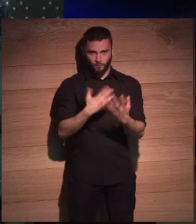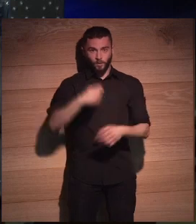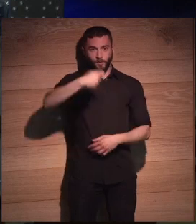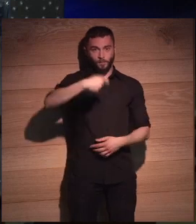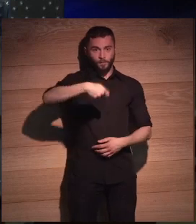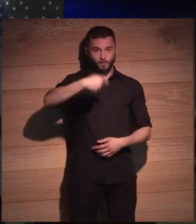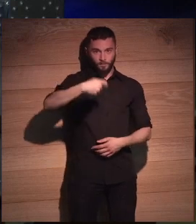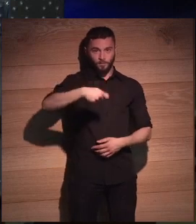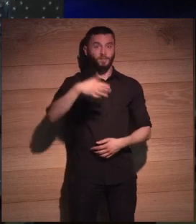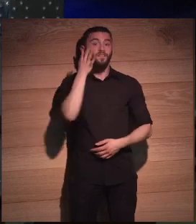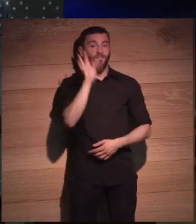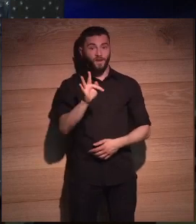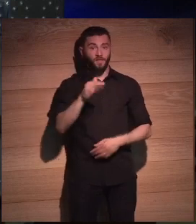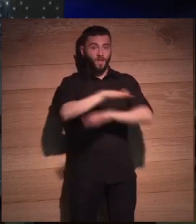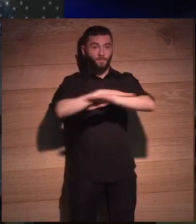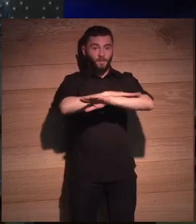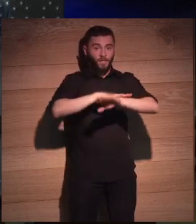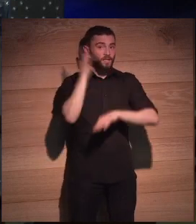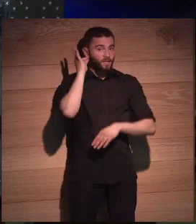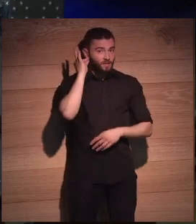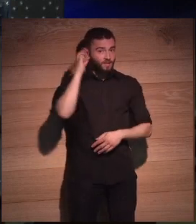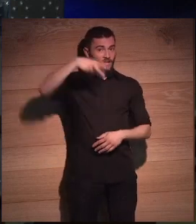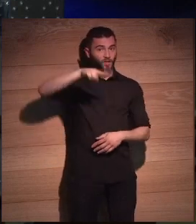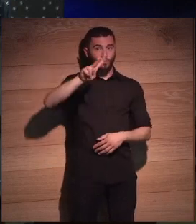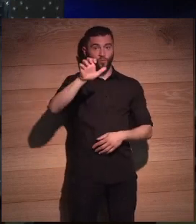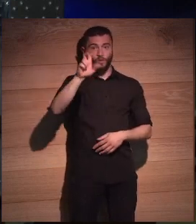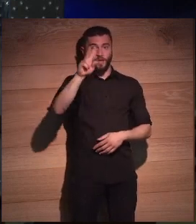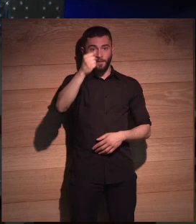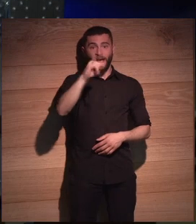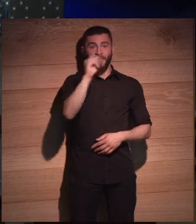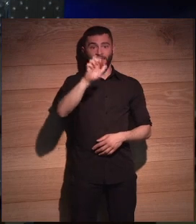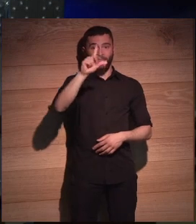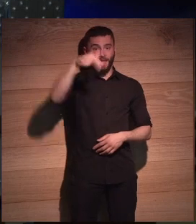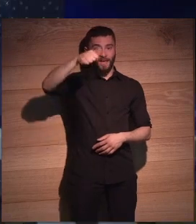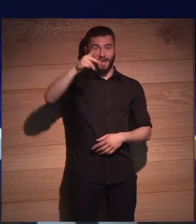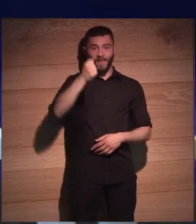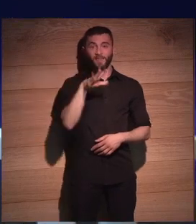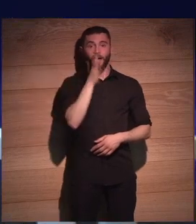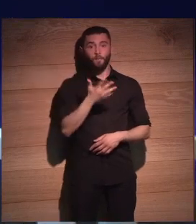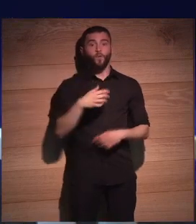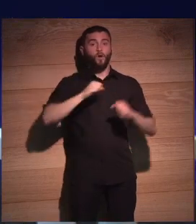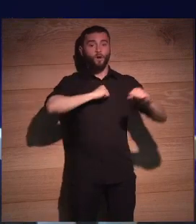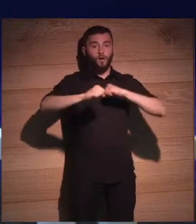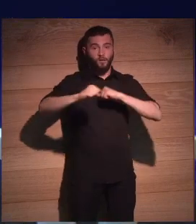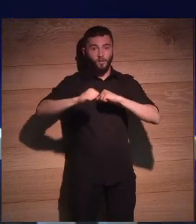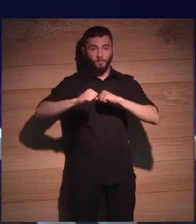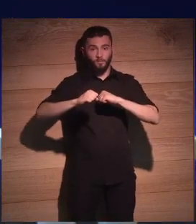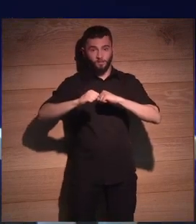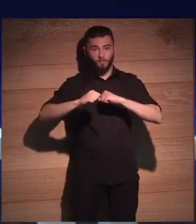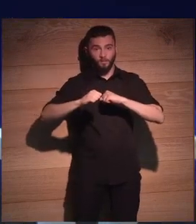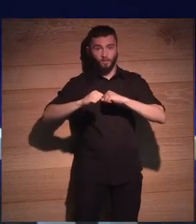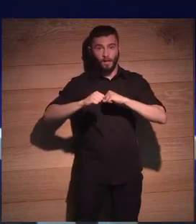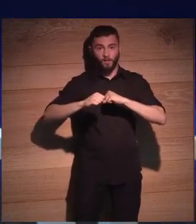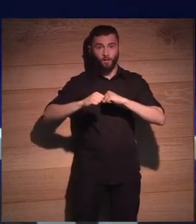presidente Macron en Francia con la primera ministra de Nueva Zelanda, en base al atentado de las mezquitas en Christchurch, lanzaron